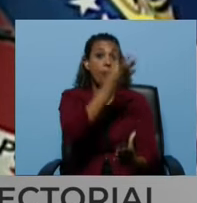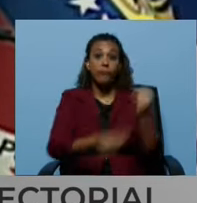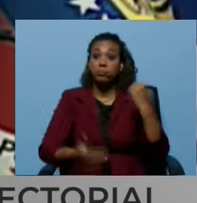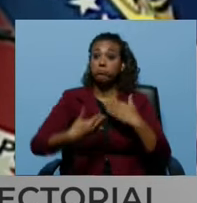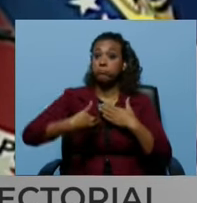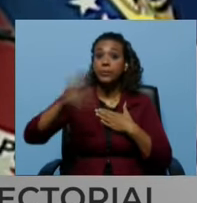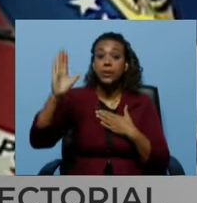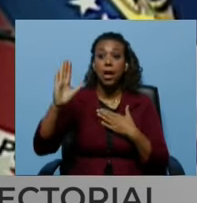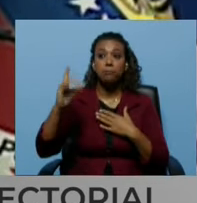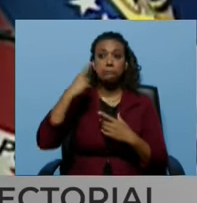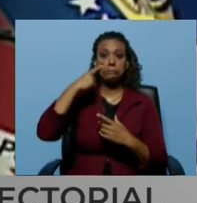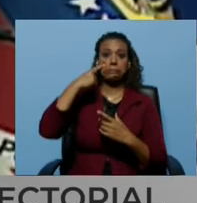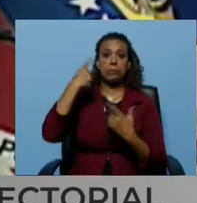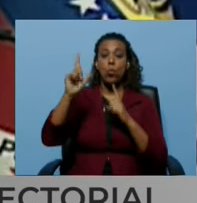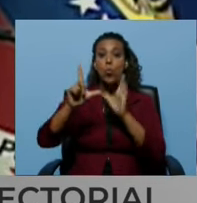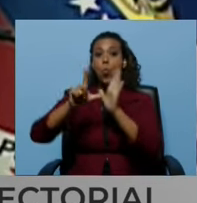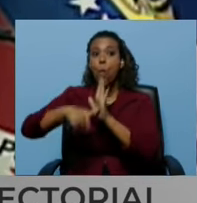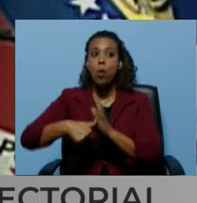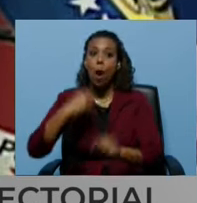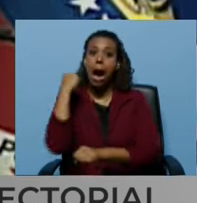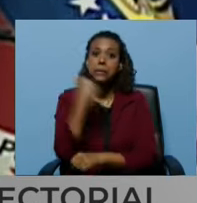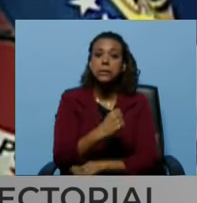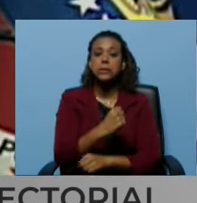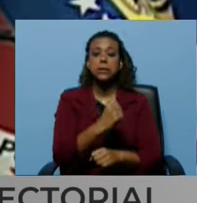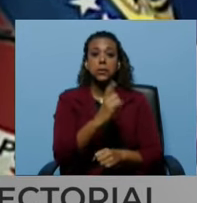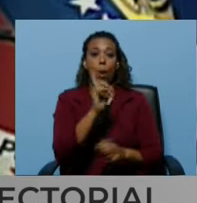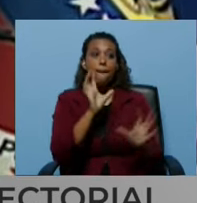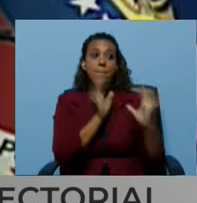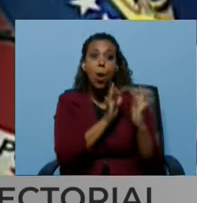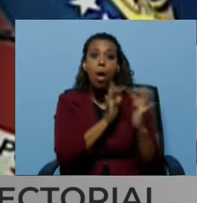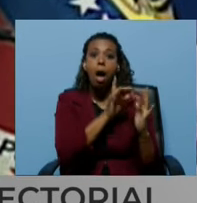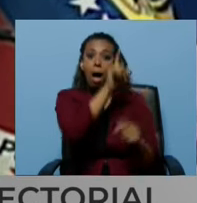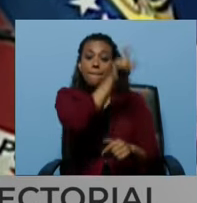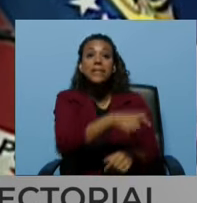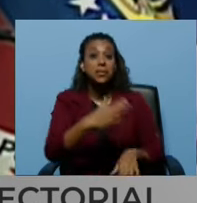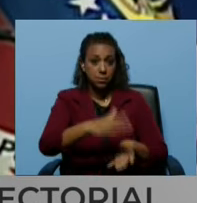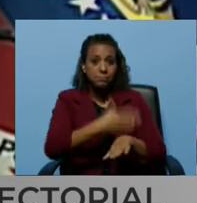se fue de Venezuela, huyendo luego de estar vinculado